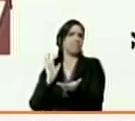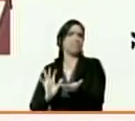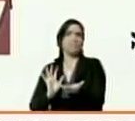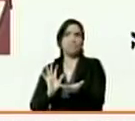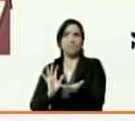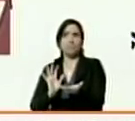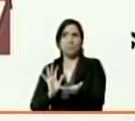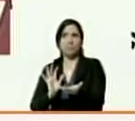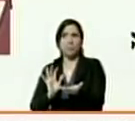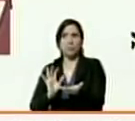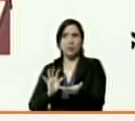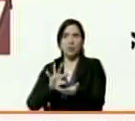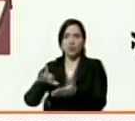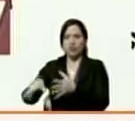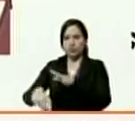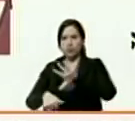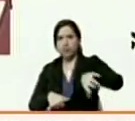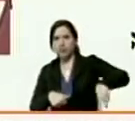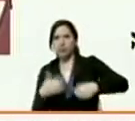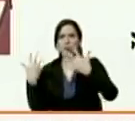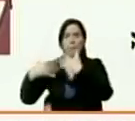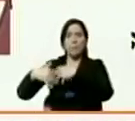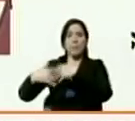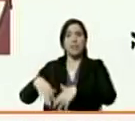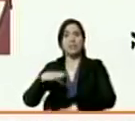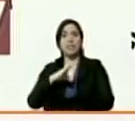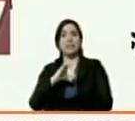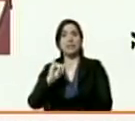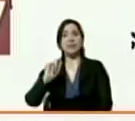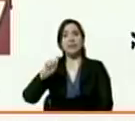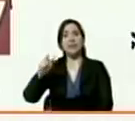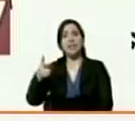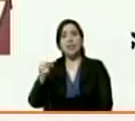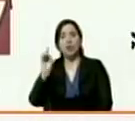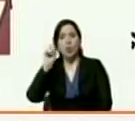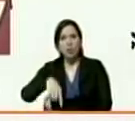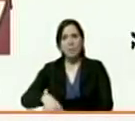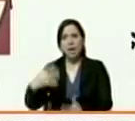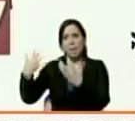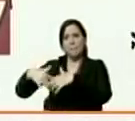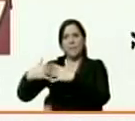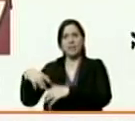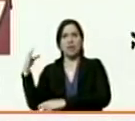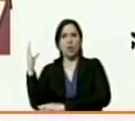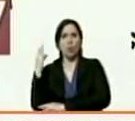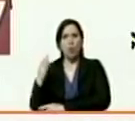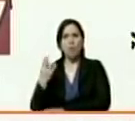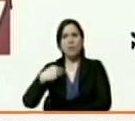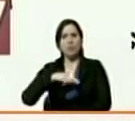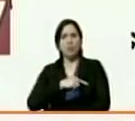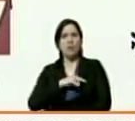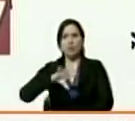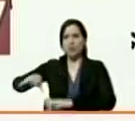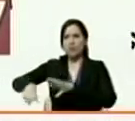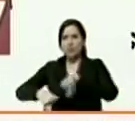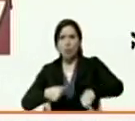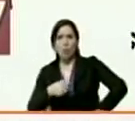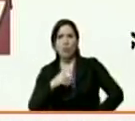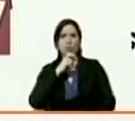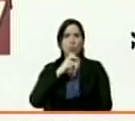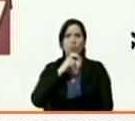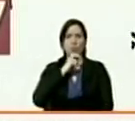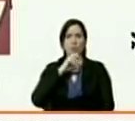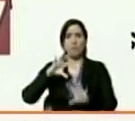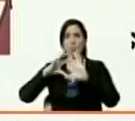lo que se han robado de Siglo, lo que se han robado de Monómero, lo que se han robado de nuestras reservas en oro en el mundo, que se lo han